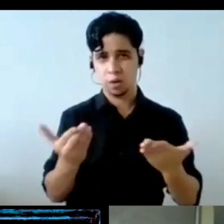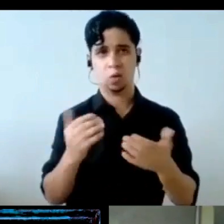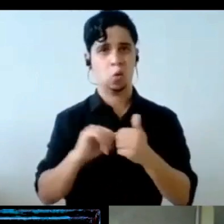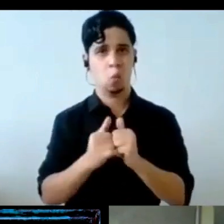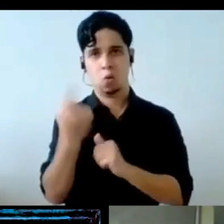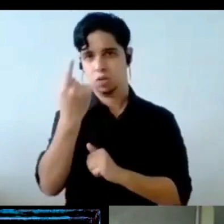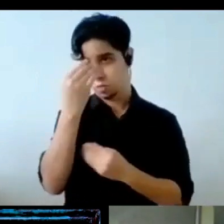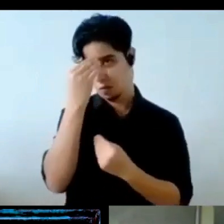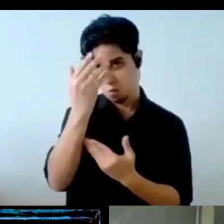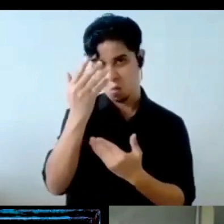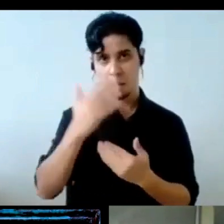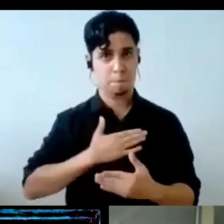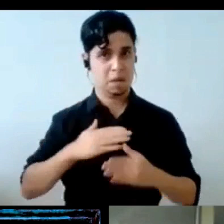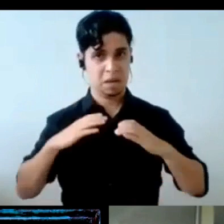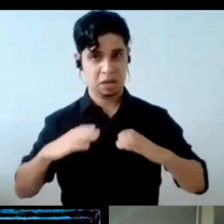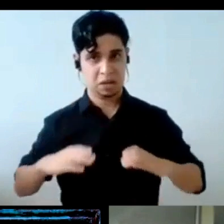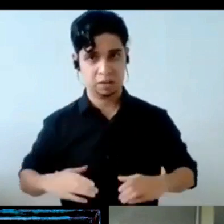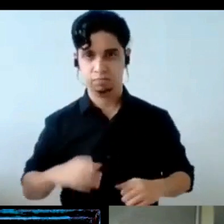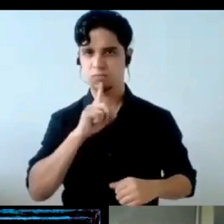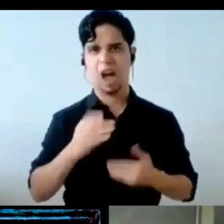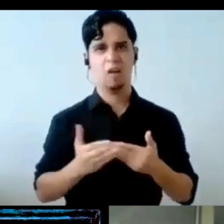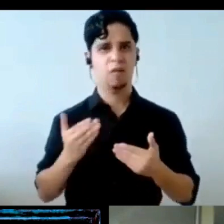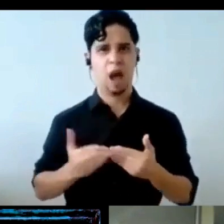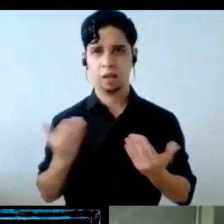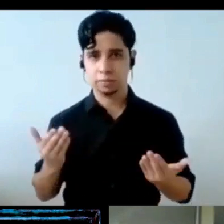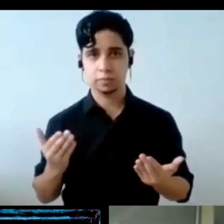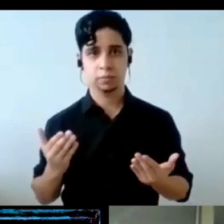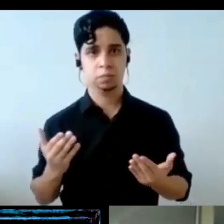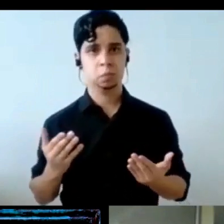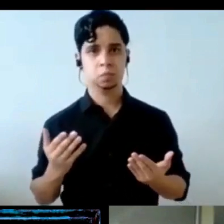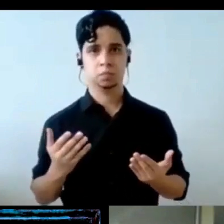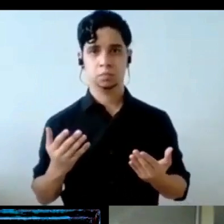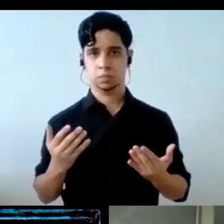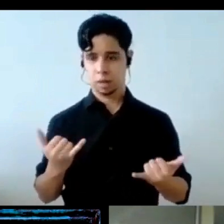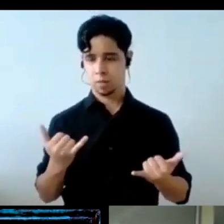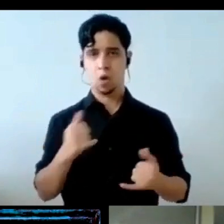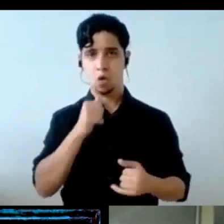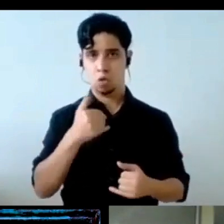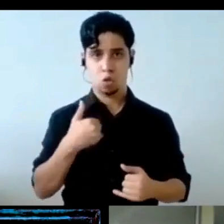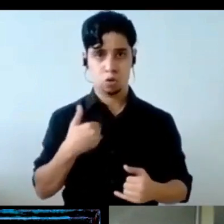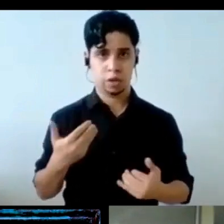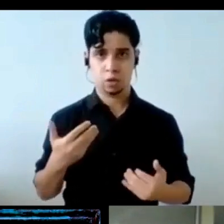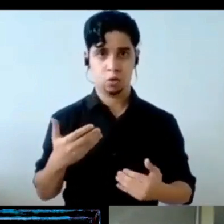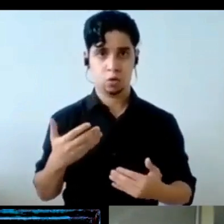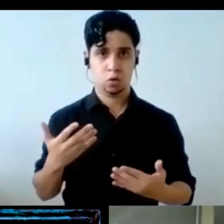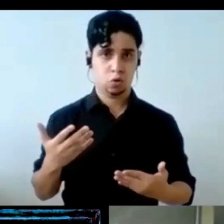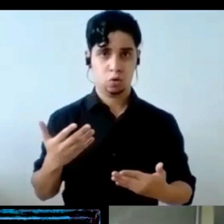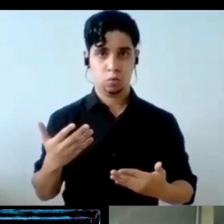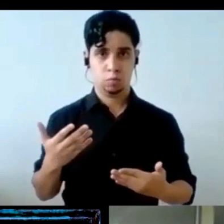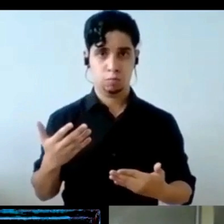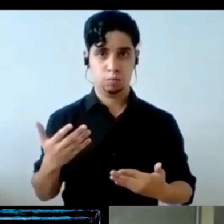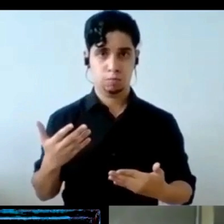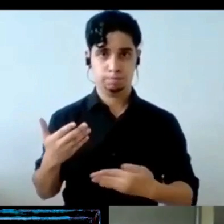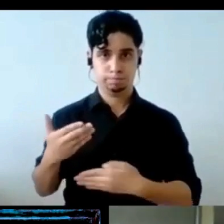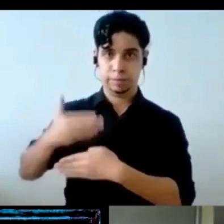a mi clientela, es bien fácil. Actualmente ya yo no tengo vitrinas en establecimientos por